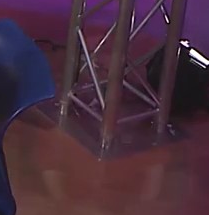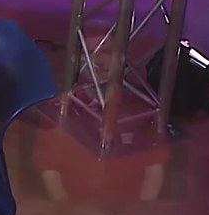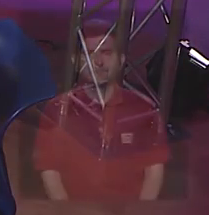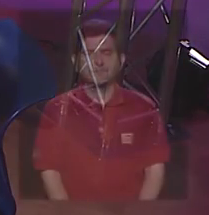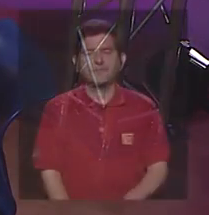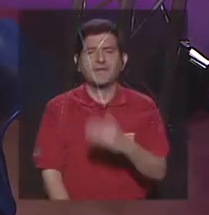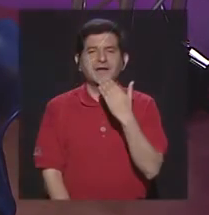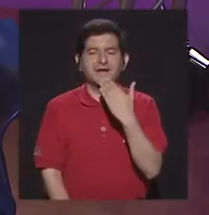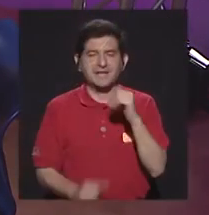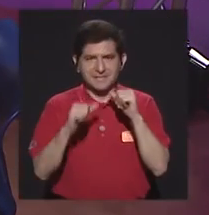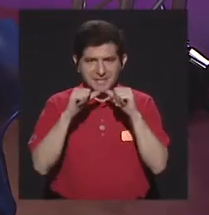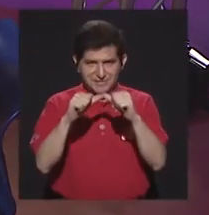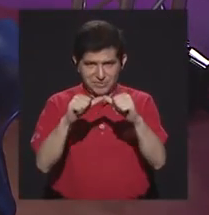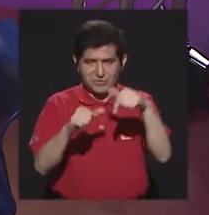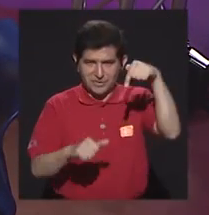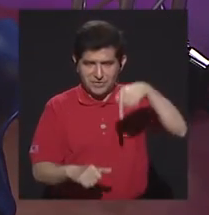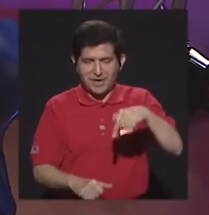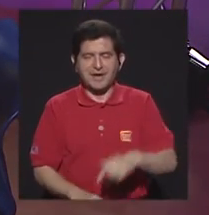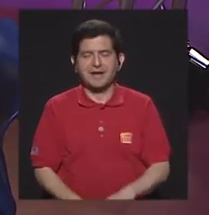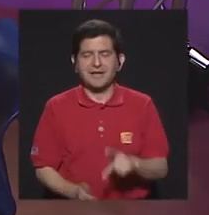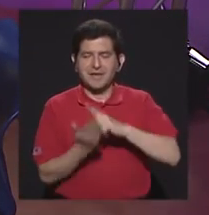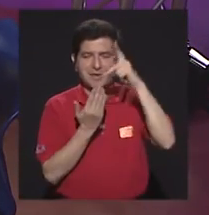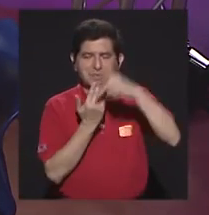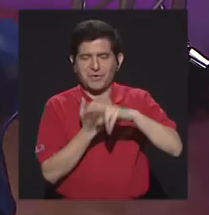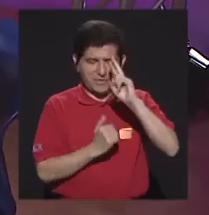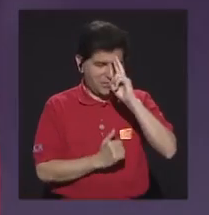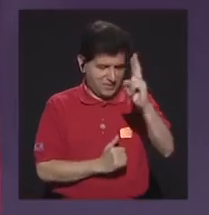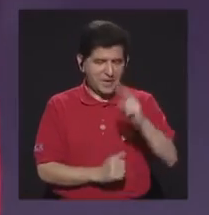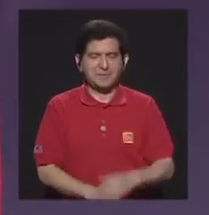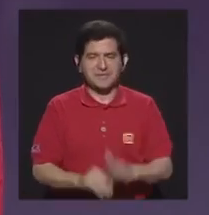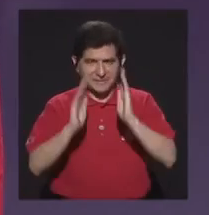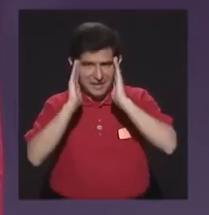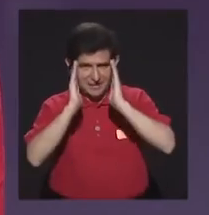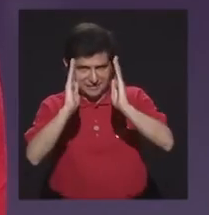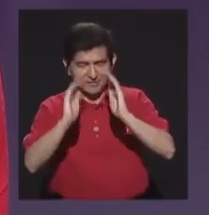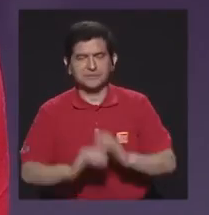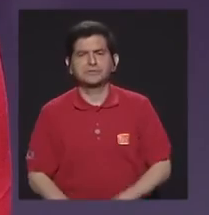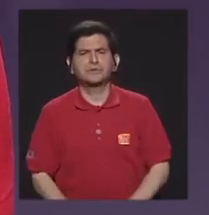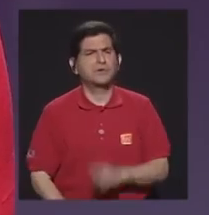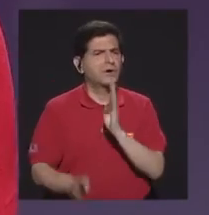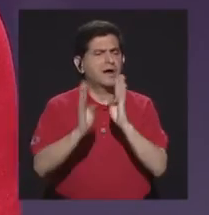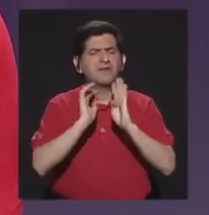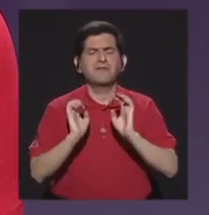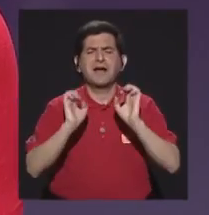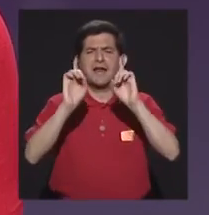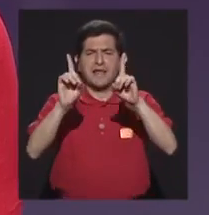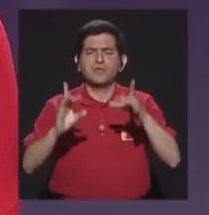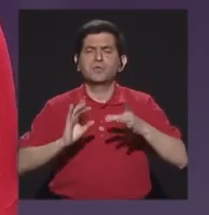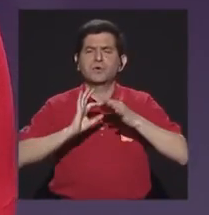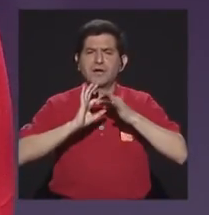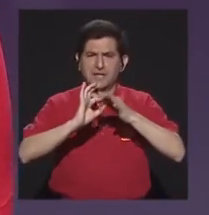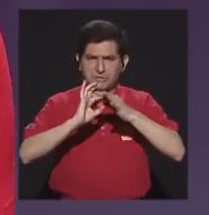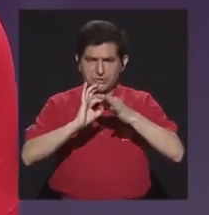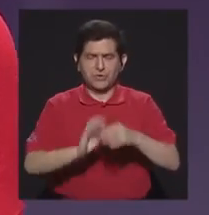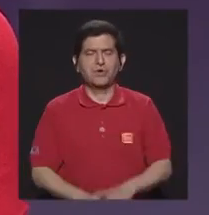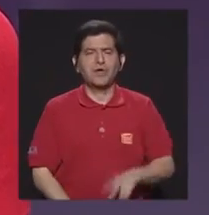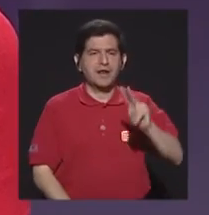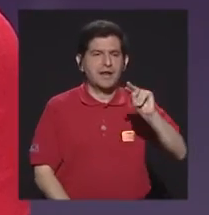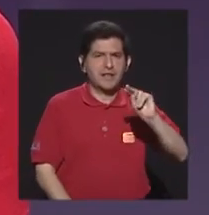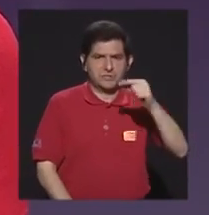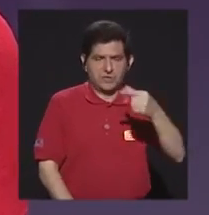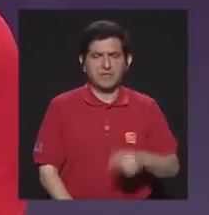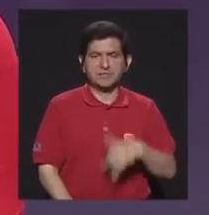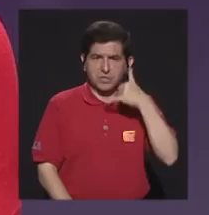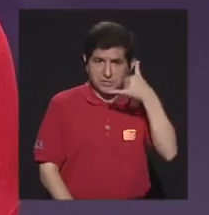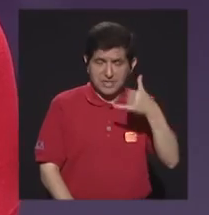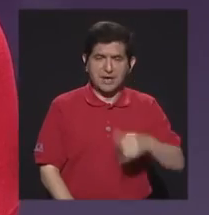Gracias por estar de nuevo aquí con Irreverencias, por quedarse con nosotros. Estamos hablando sobre educación para la sexualidad. Don Nelson García nos está llamando